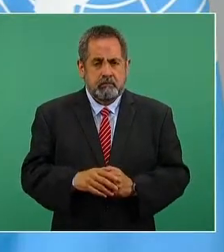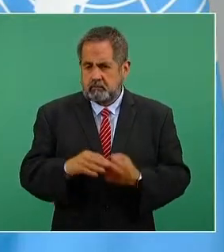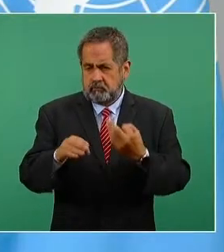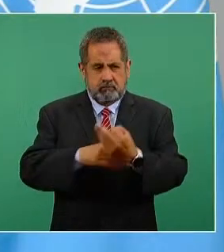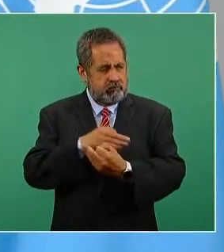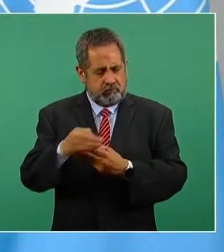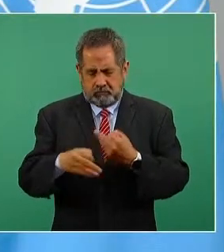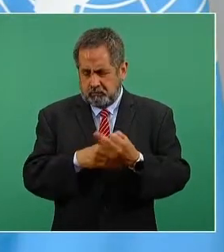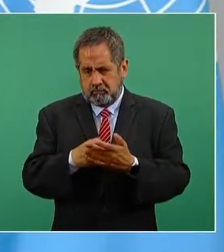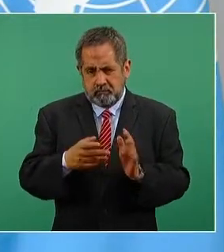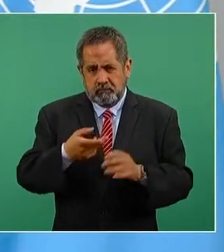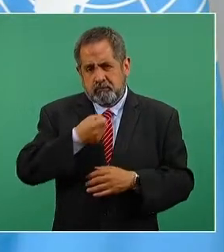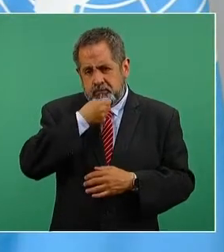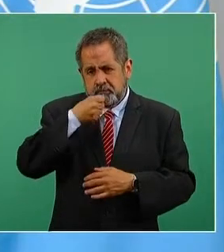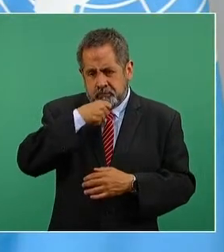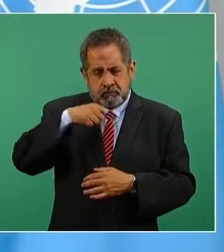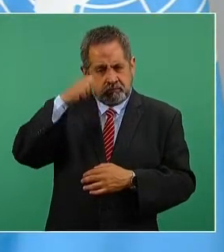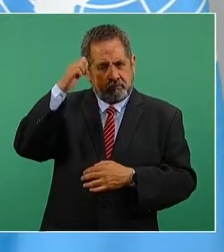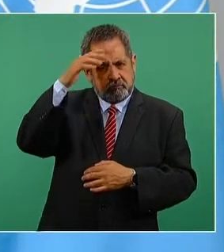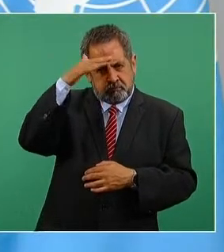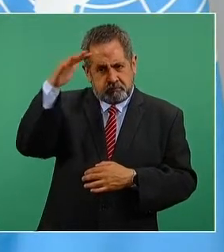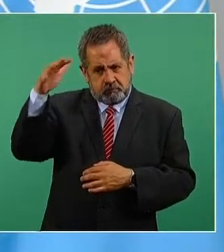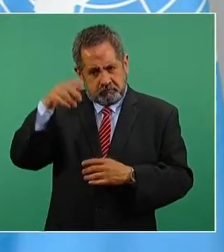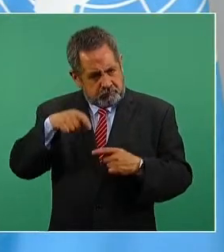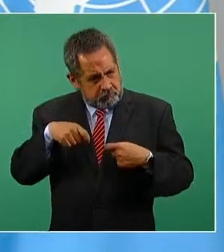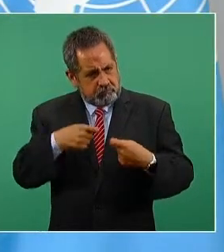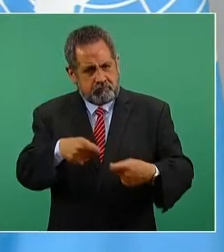todos los adultos mayores,